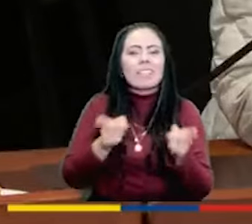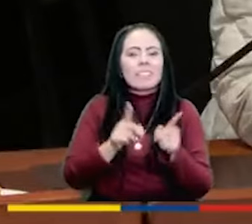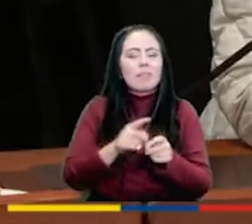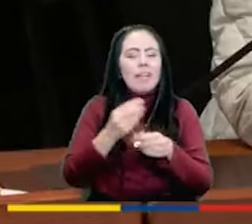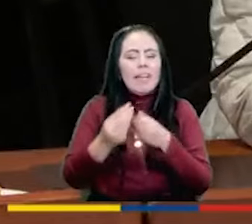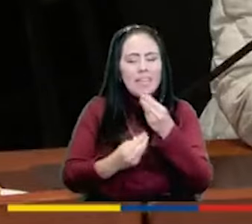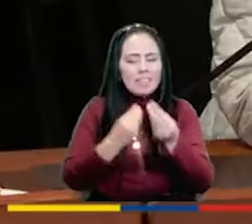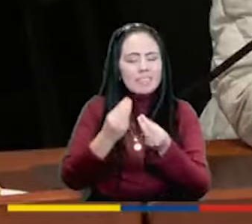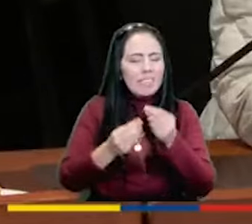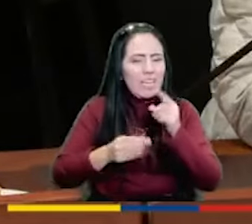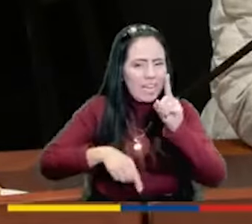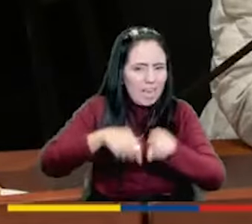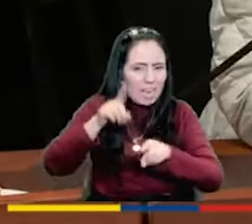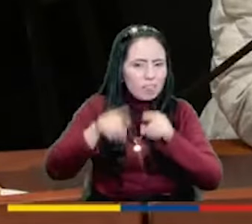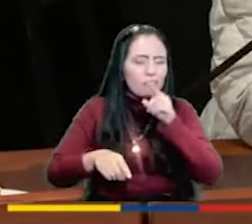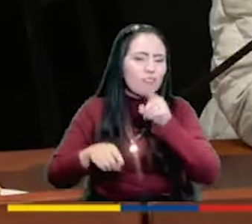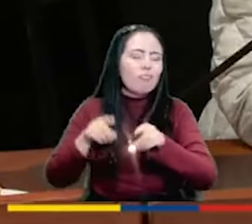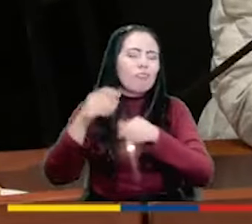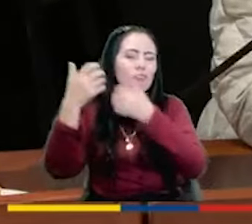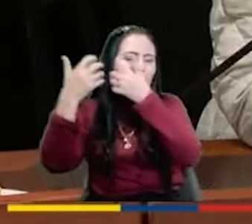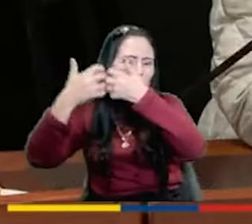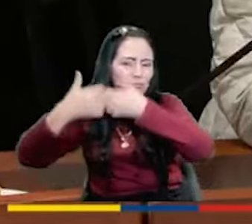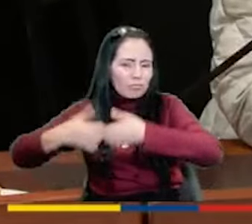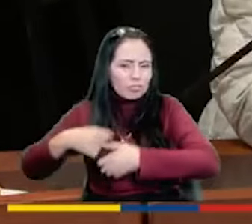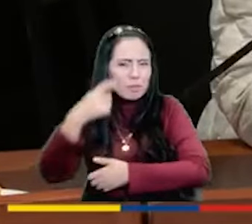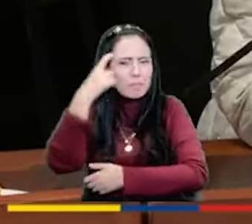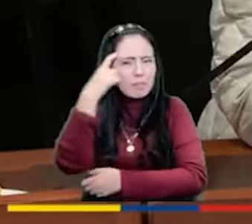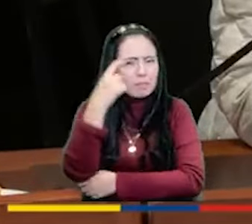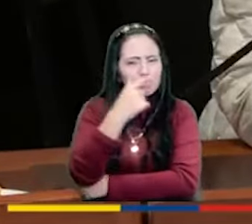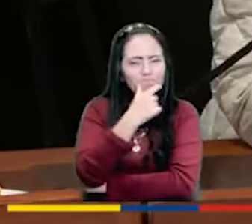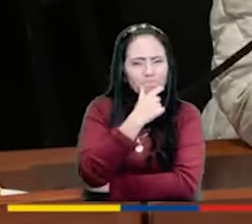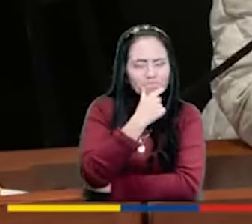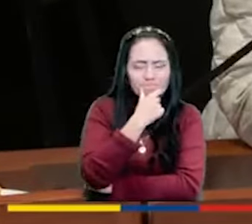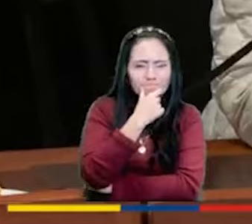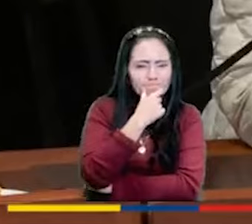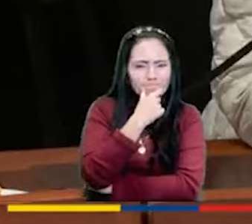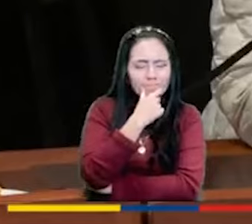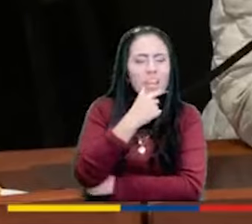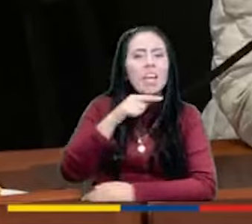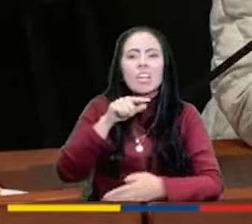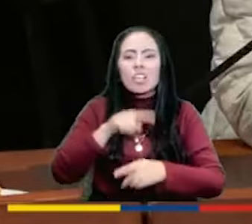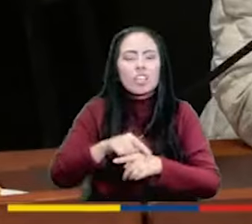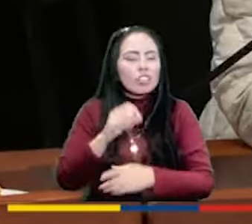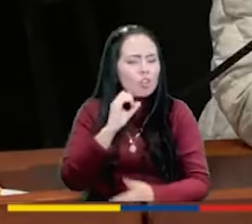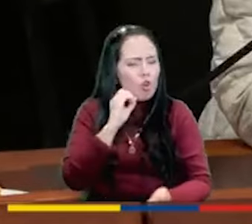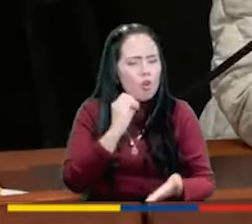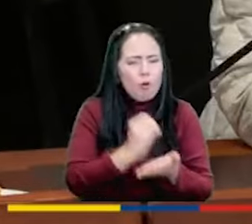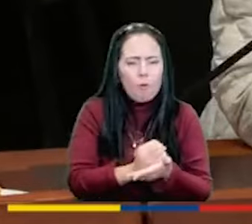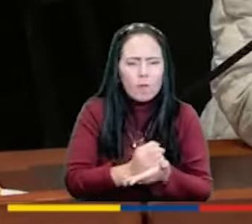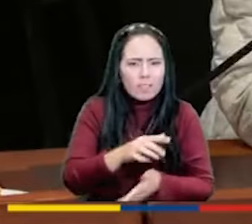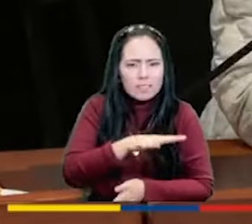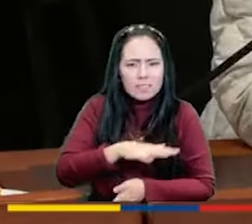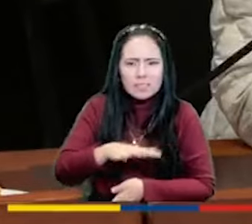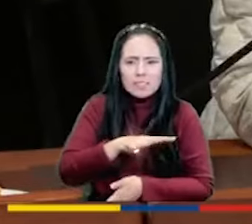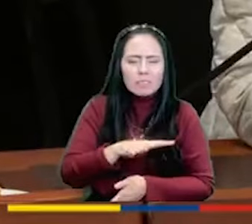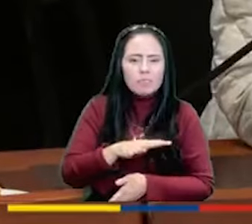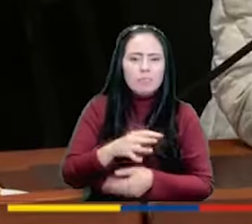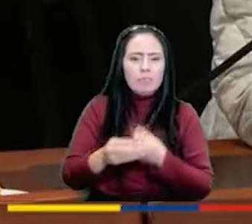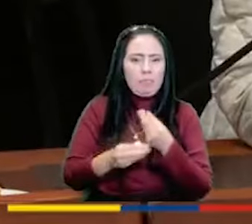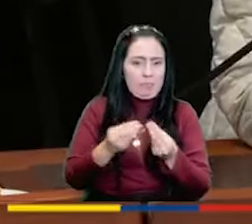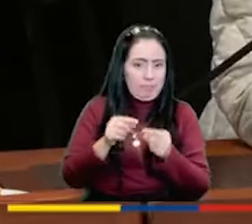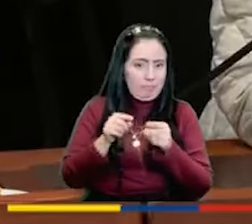que algunos funcionarios piensen que no tienen una obligación de invertir en esos